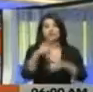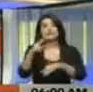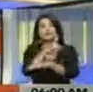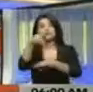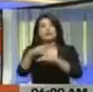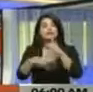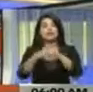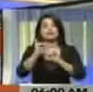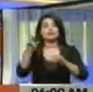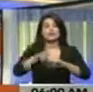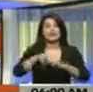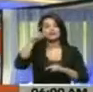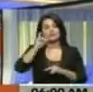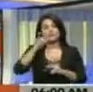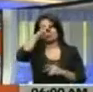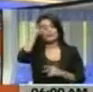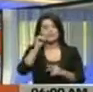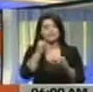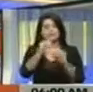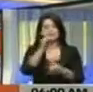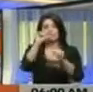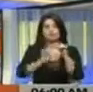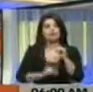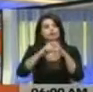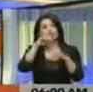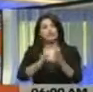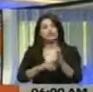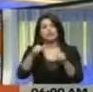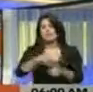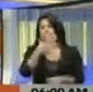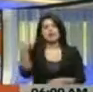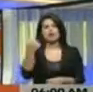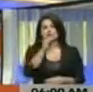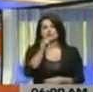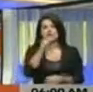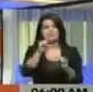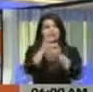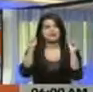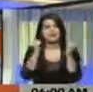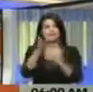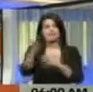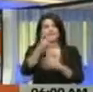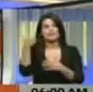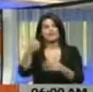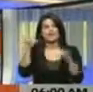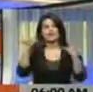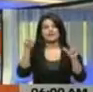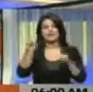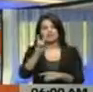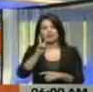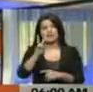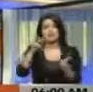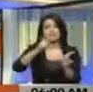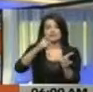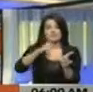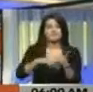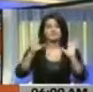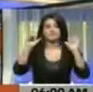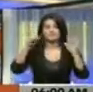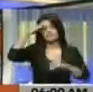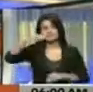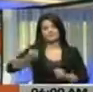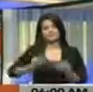ya sentado, José Manuel Igraya, para llevarle la mejor información en el mejor noticiero matutino a través del mejor canal de Venezuela, Venezolana de Televisión.